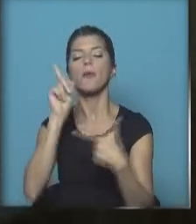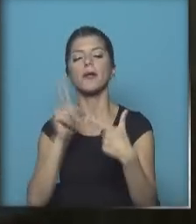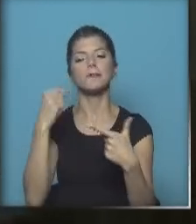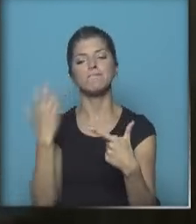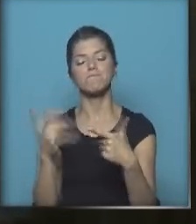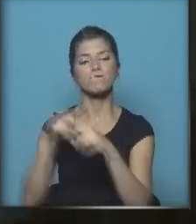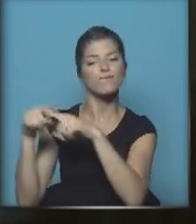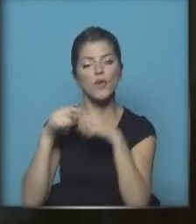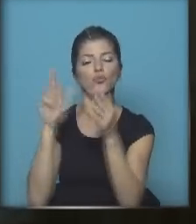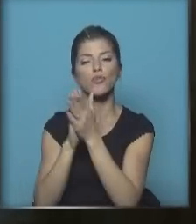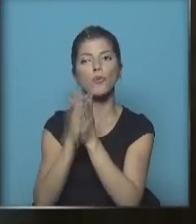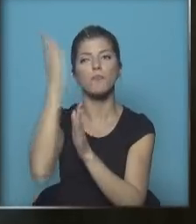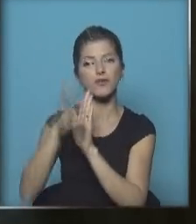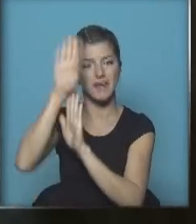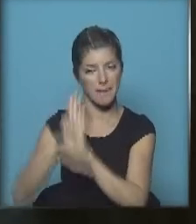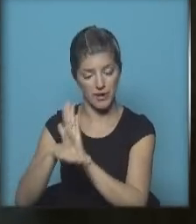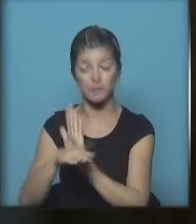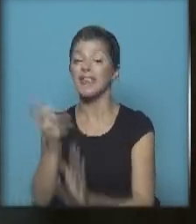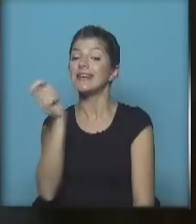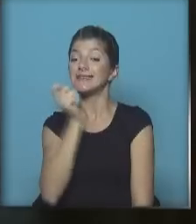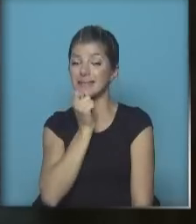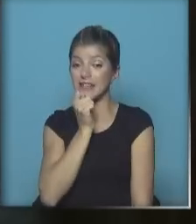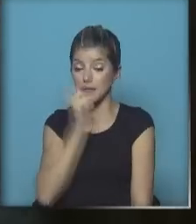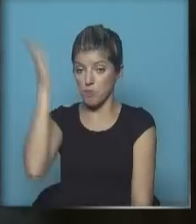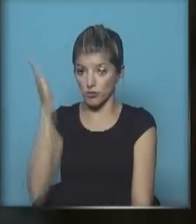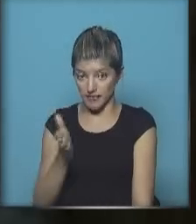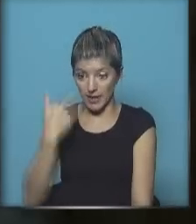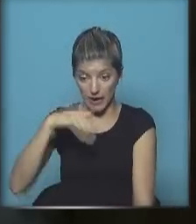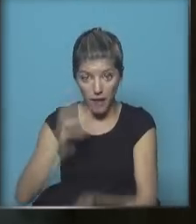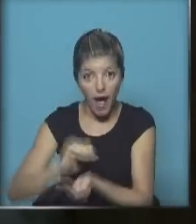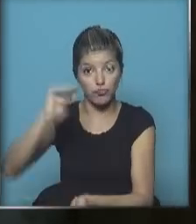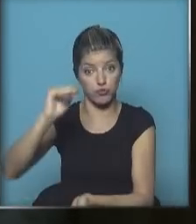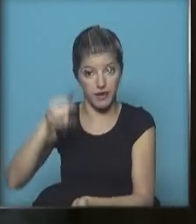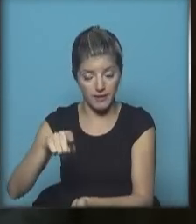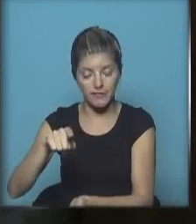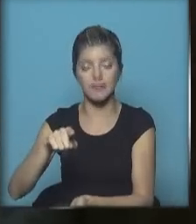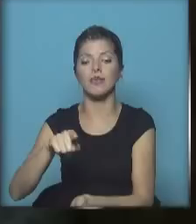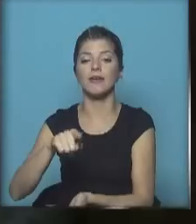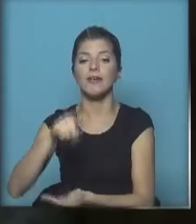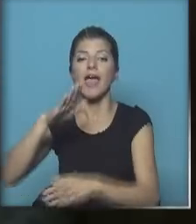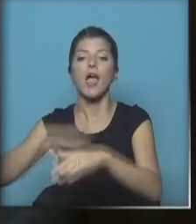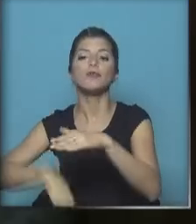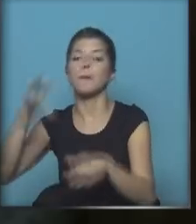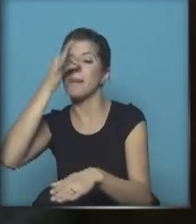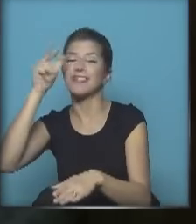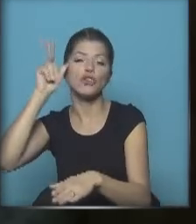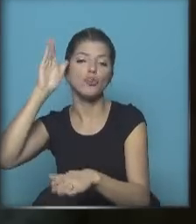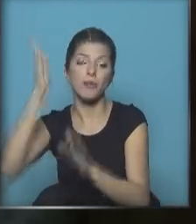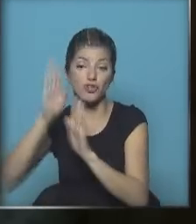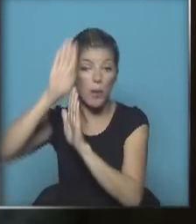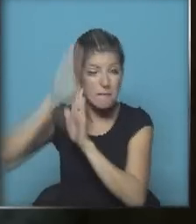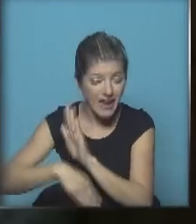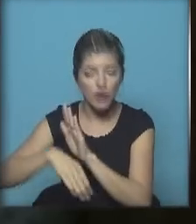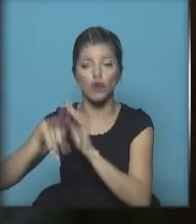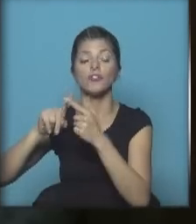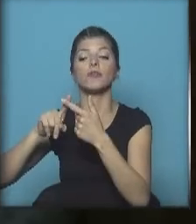por un porcentaje menor. Si el porcentaje no llega al 28% y en la